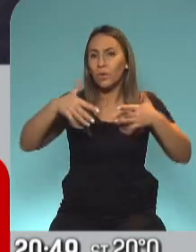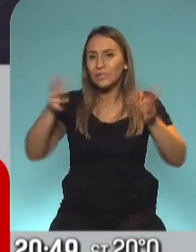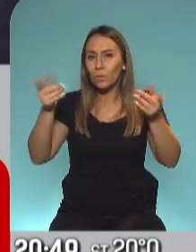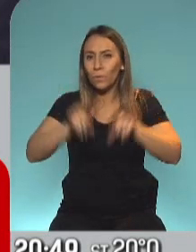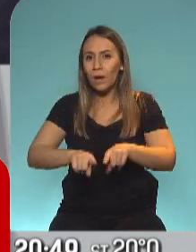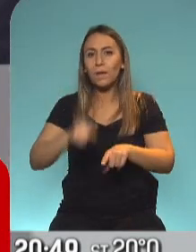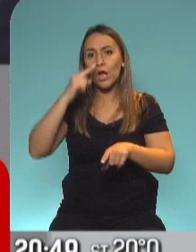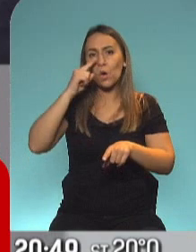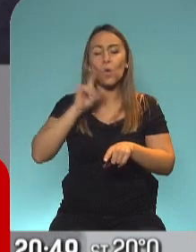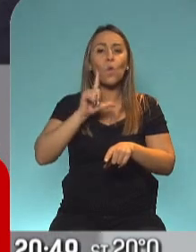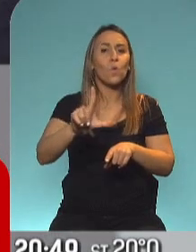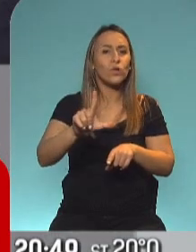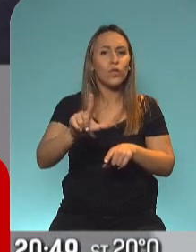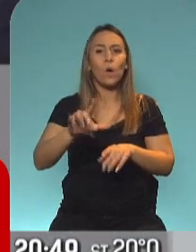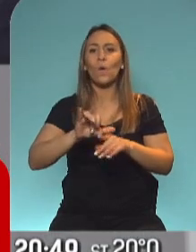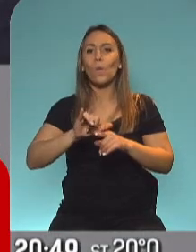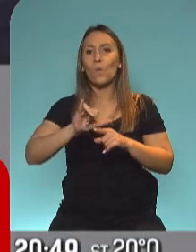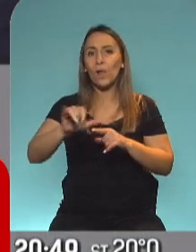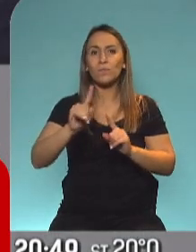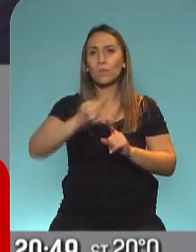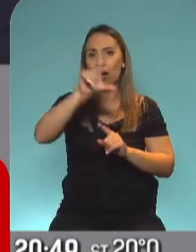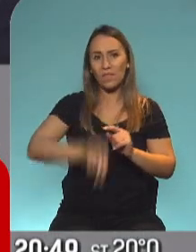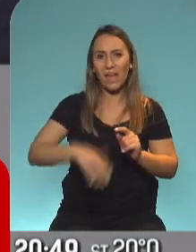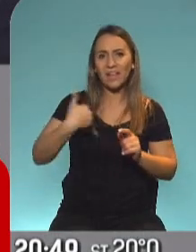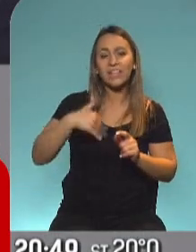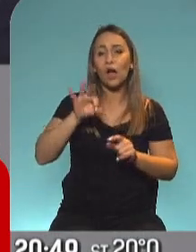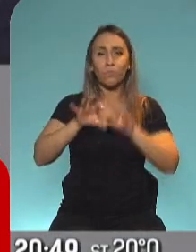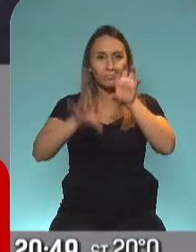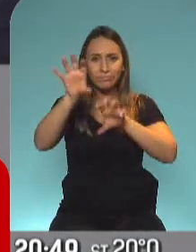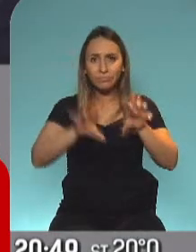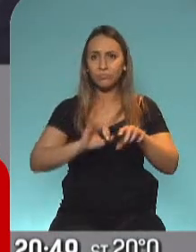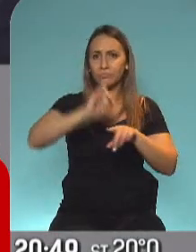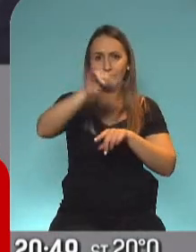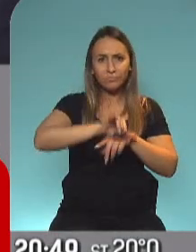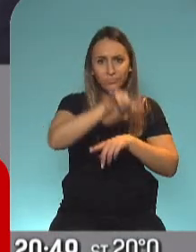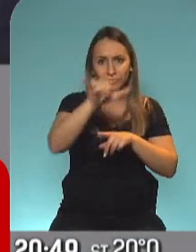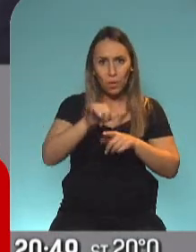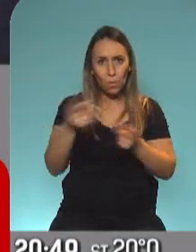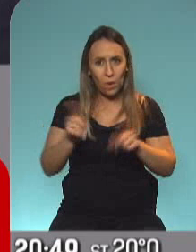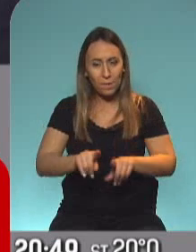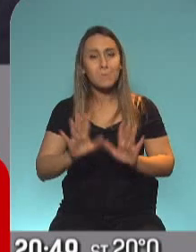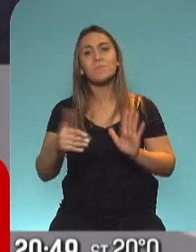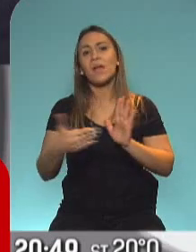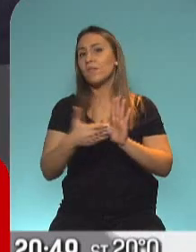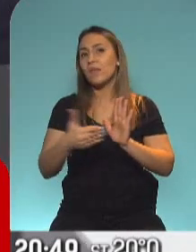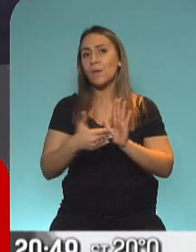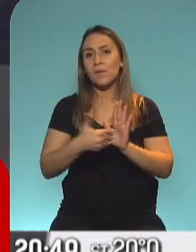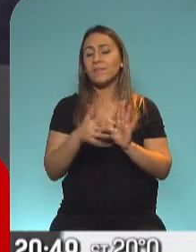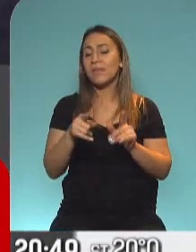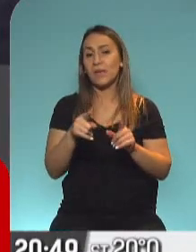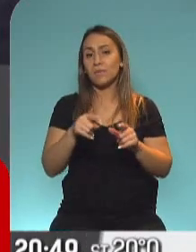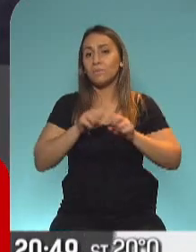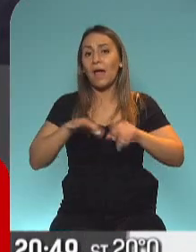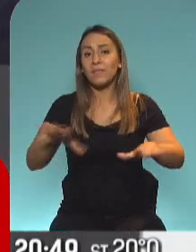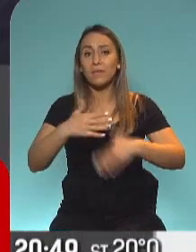julio los vuelos regionales o de cabotaje en algunas regiones? Tendrá que ver con la evolución de la pandemia como el resto de las